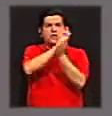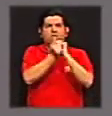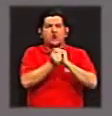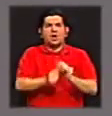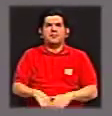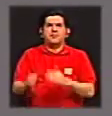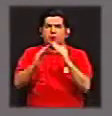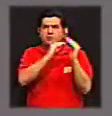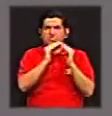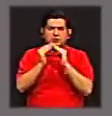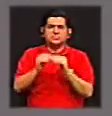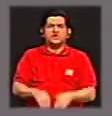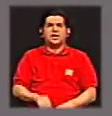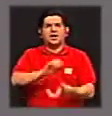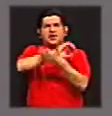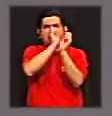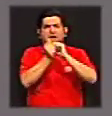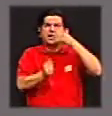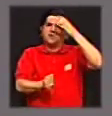etcétera.